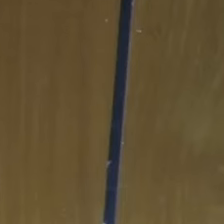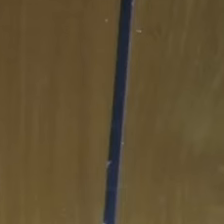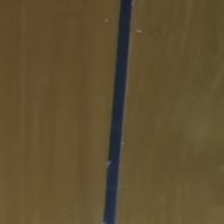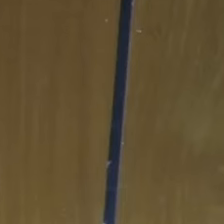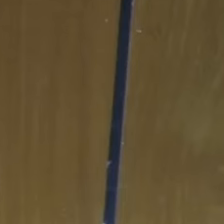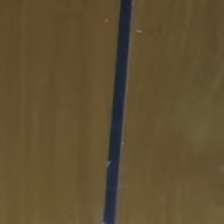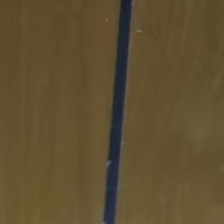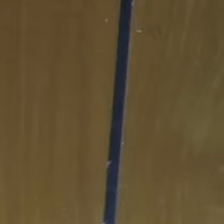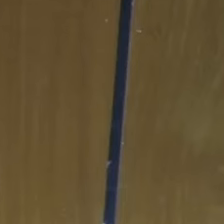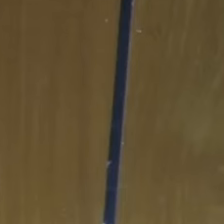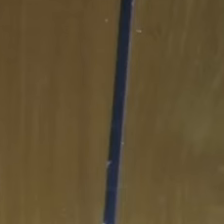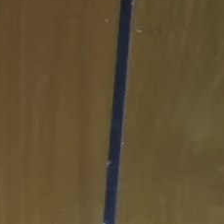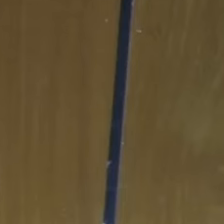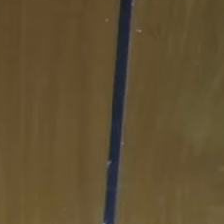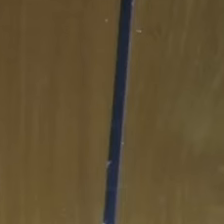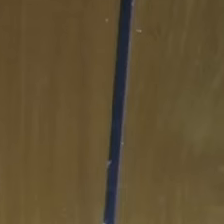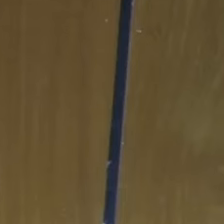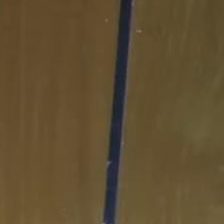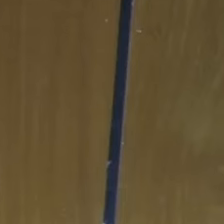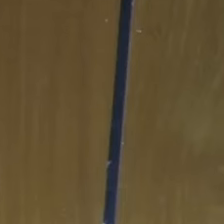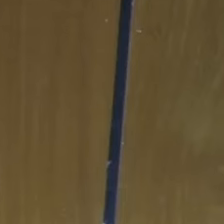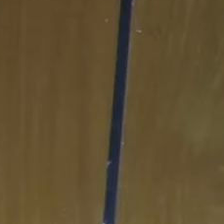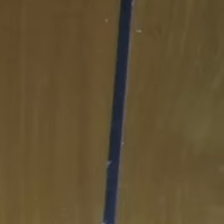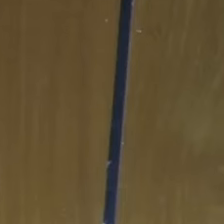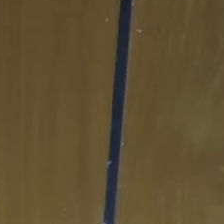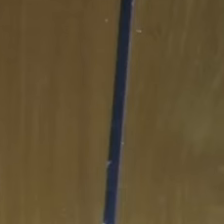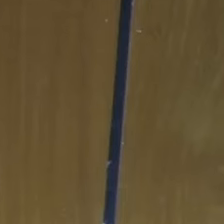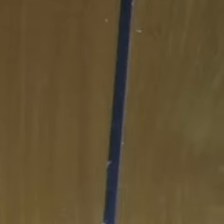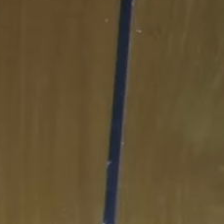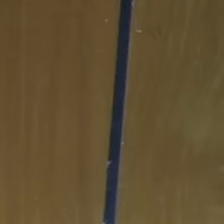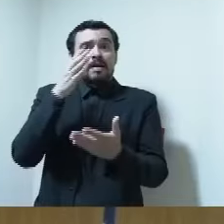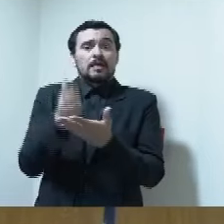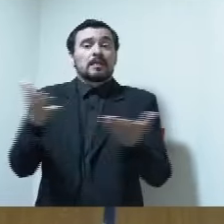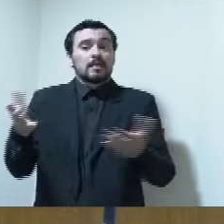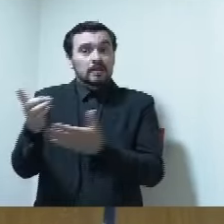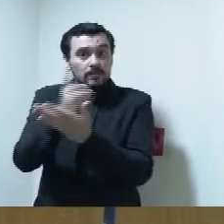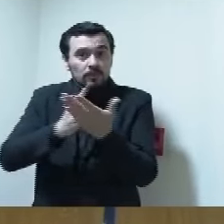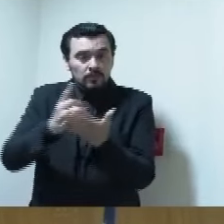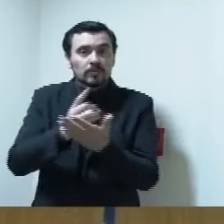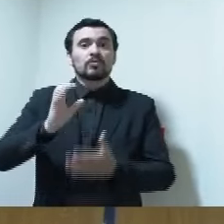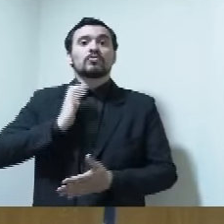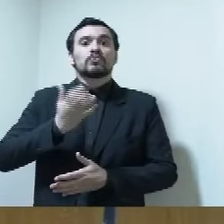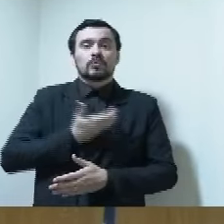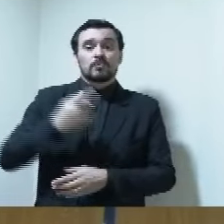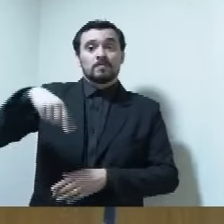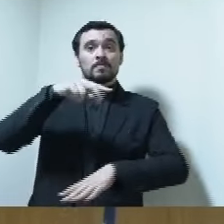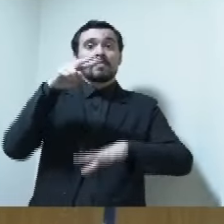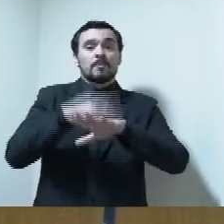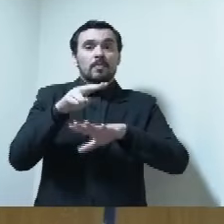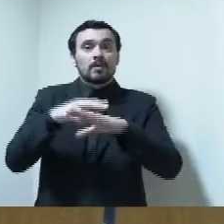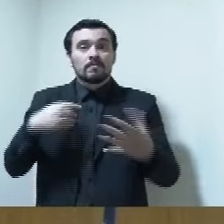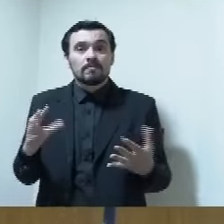la independencia, pasando por nuestras dos guerras, hasta la democracia, nos demuestra que cuando los paraguayos nos